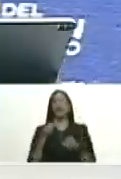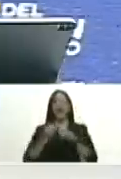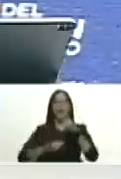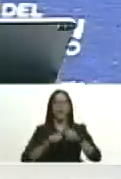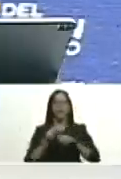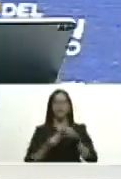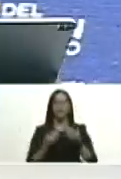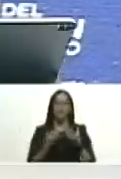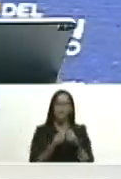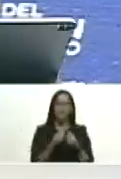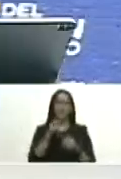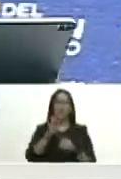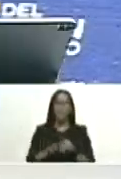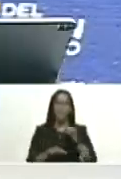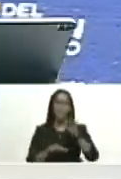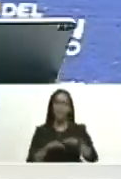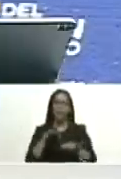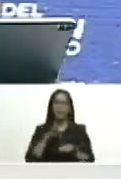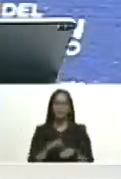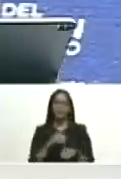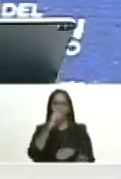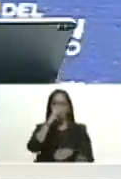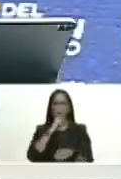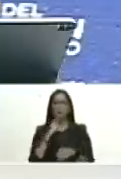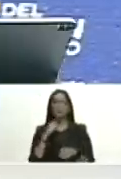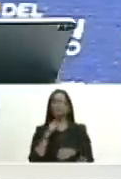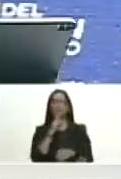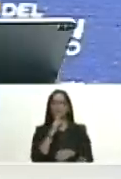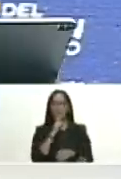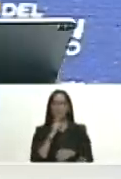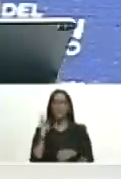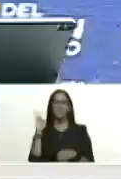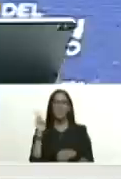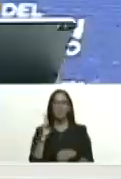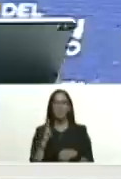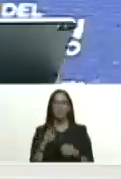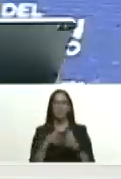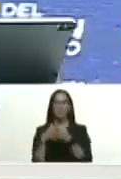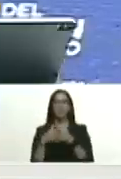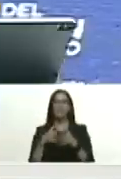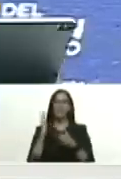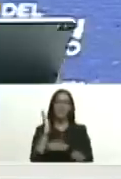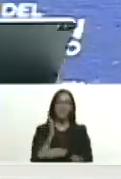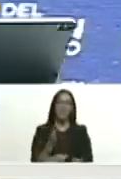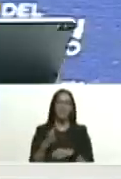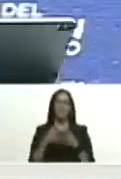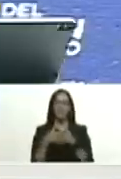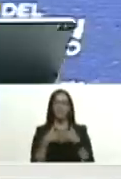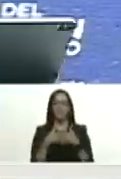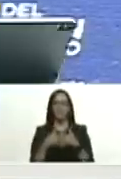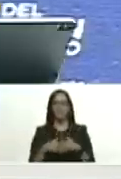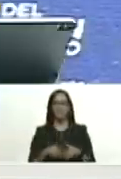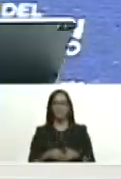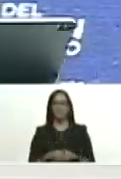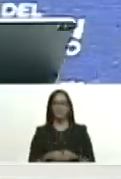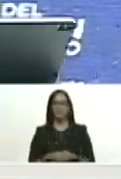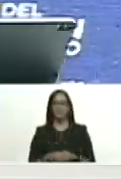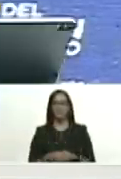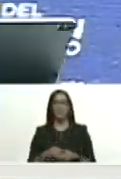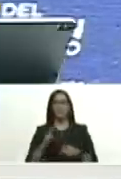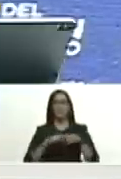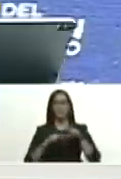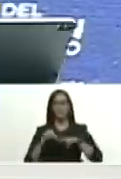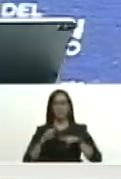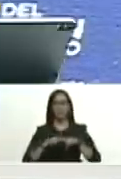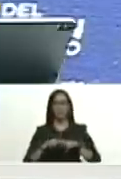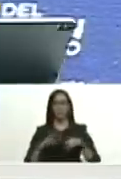cada paso que hemos dado en estos años duros de agresión imperialista, de amenazas imperialistas. Y hemos construido un